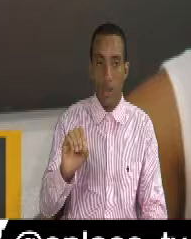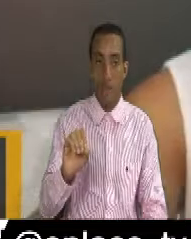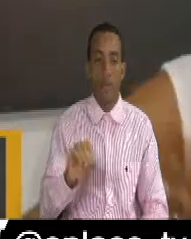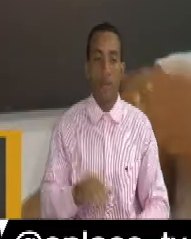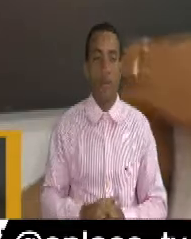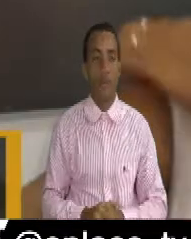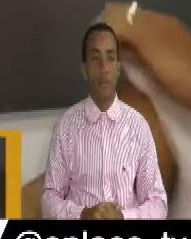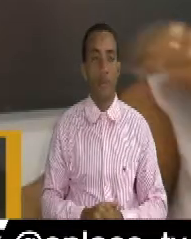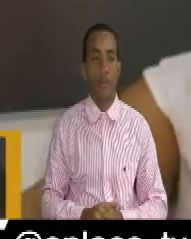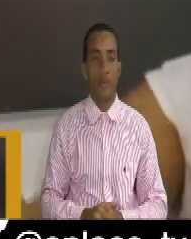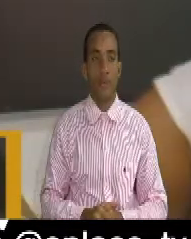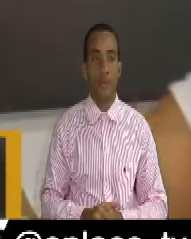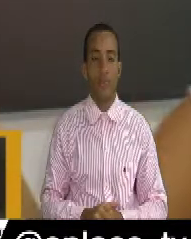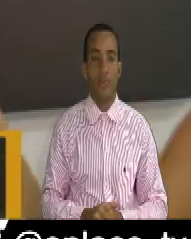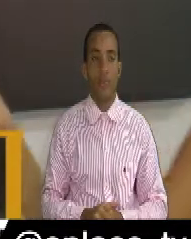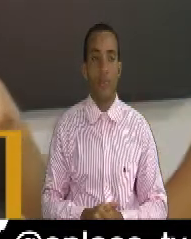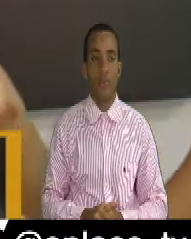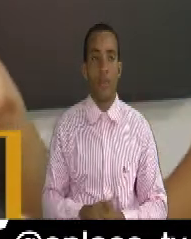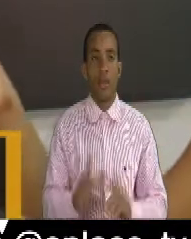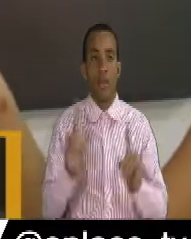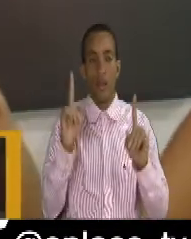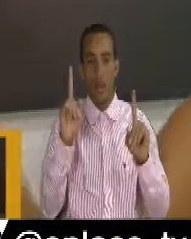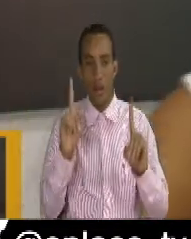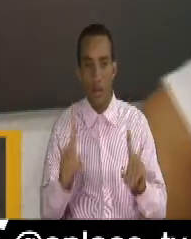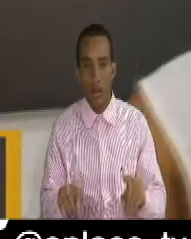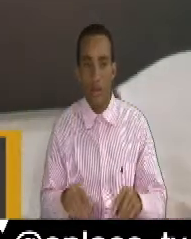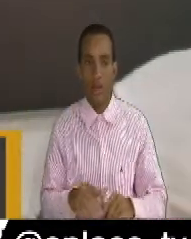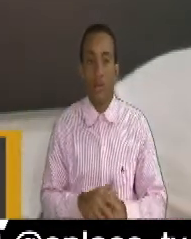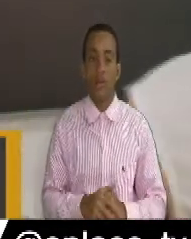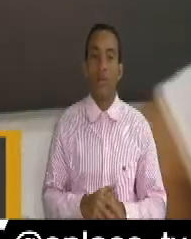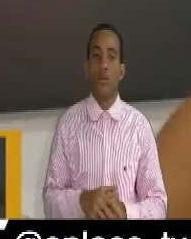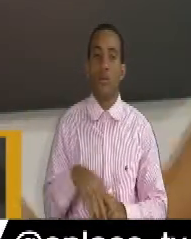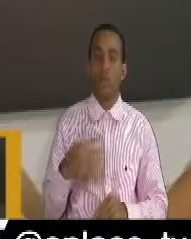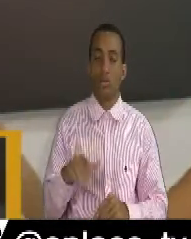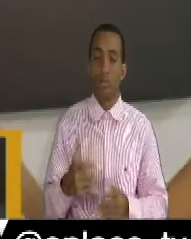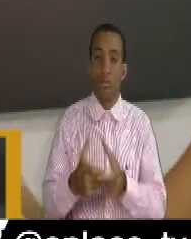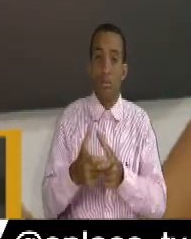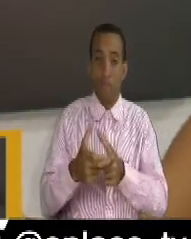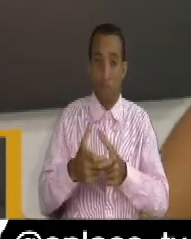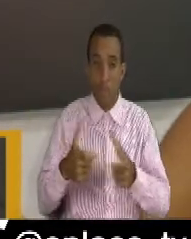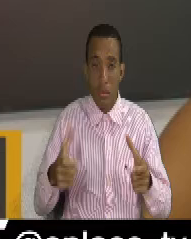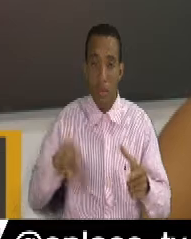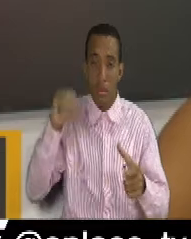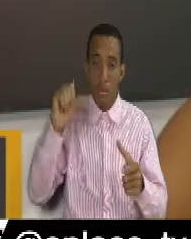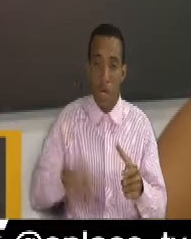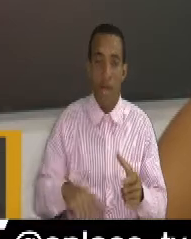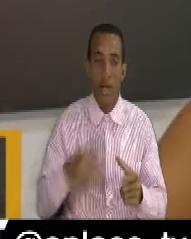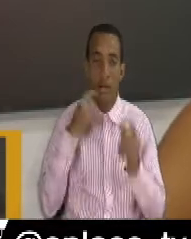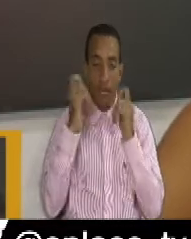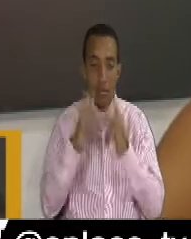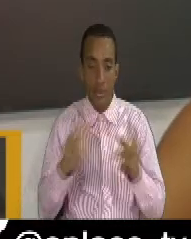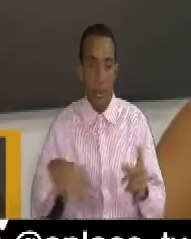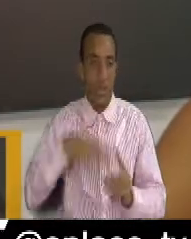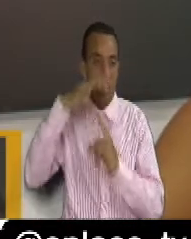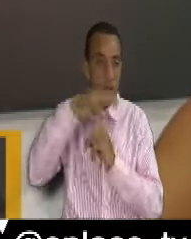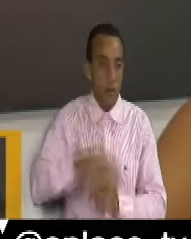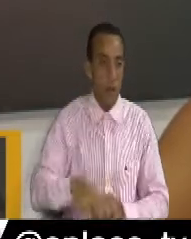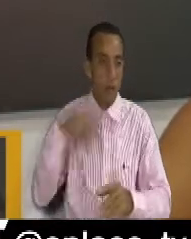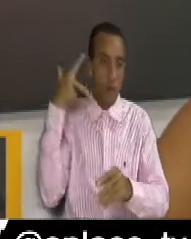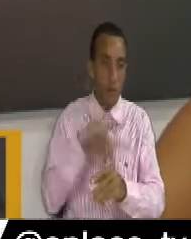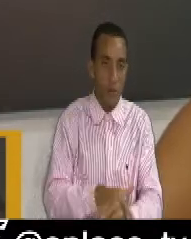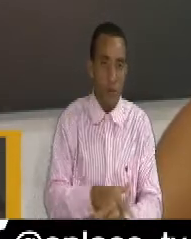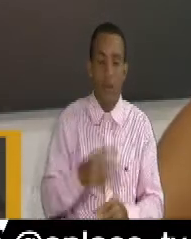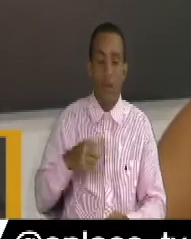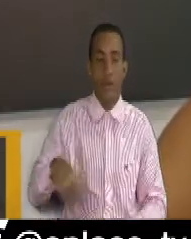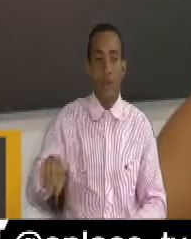Bolívar con relación a los altos índices de criminalidad y pues las violaciones de derechos humanos que se vienen presentando en ese municipio